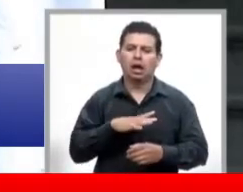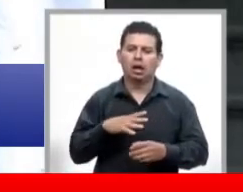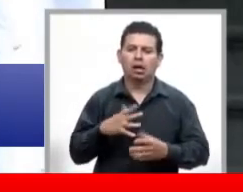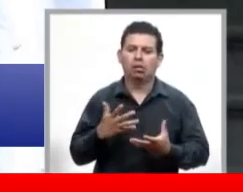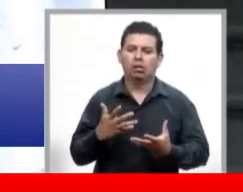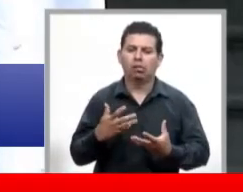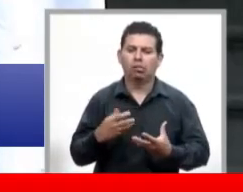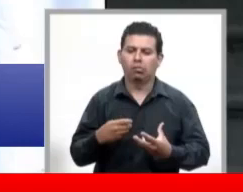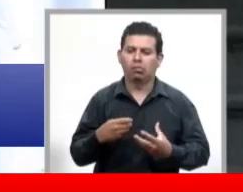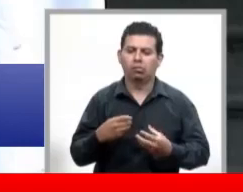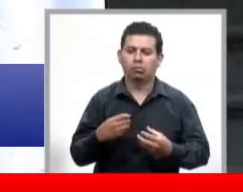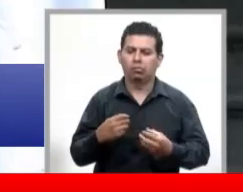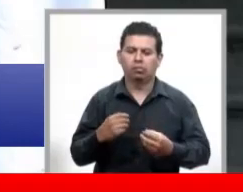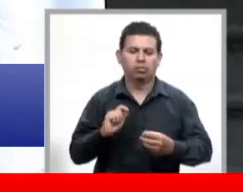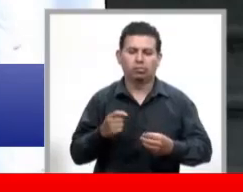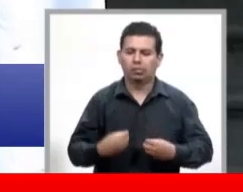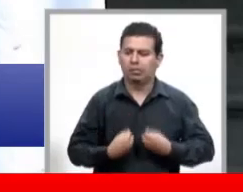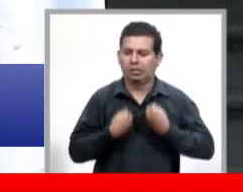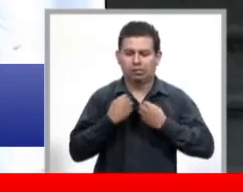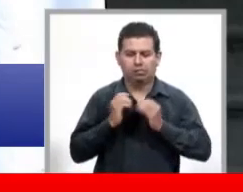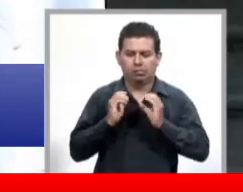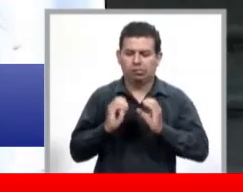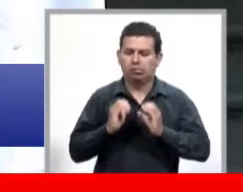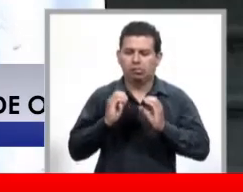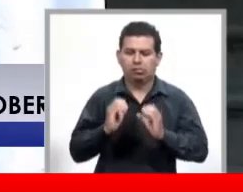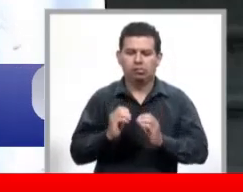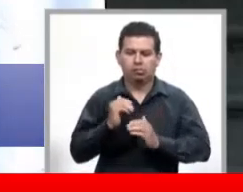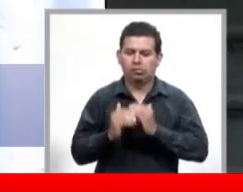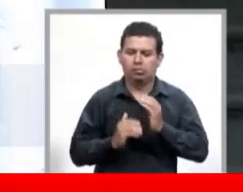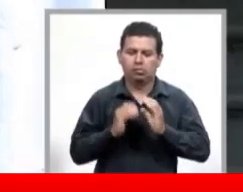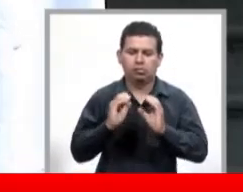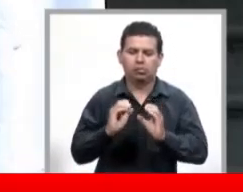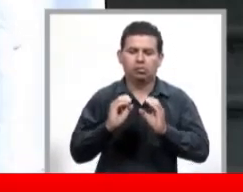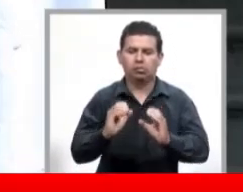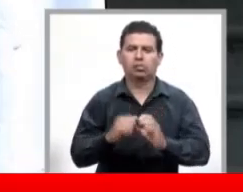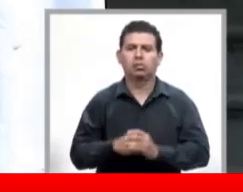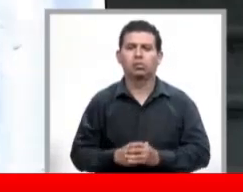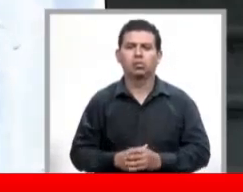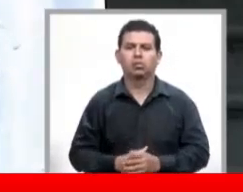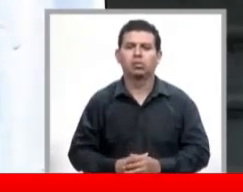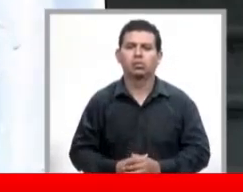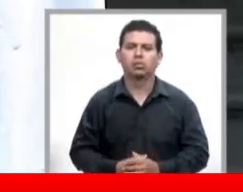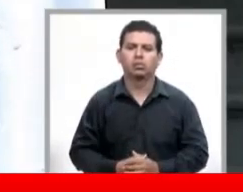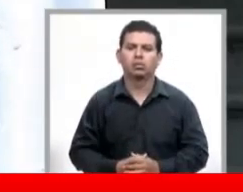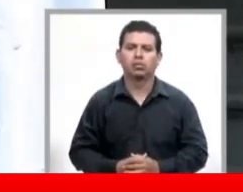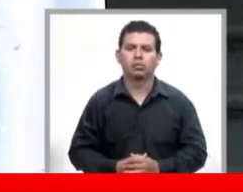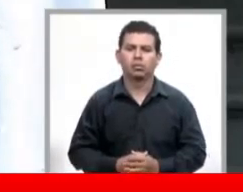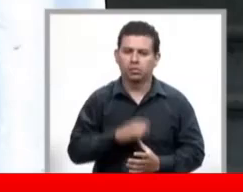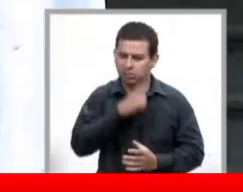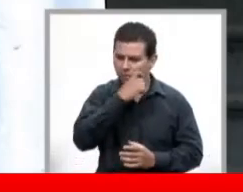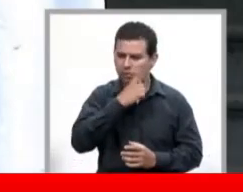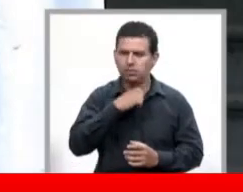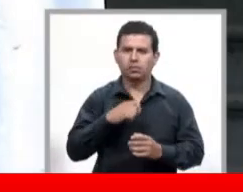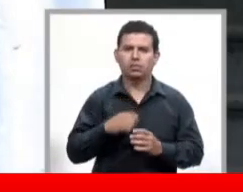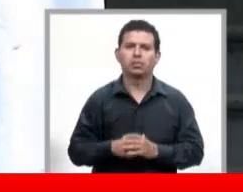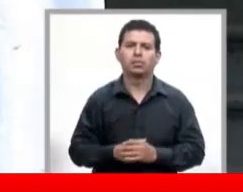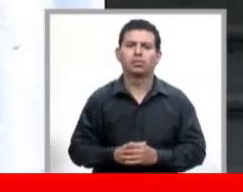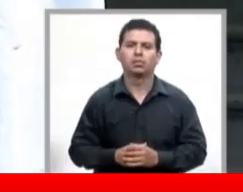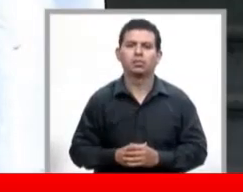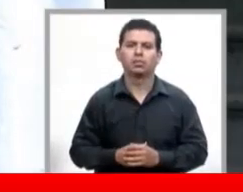si no todo lo demás acaba. Entonces, los apercibimientos se van a reducir